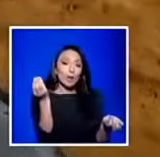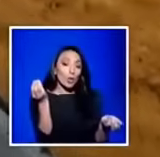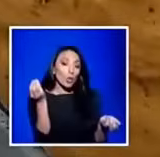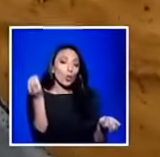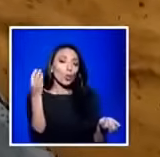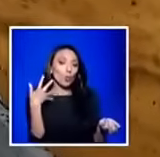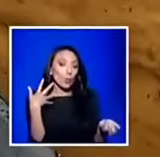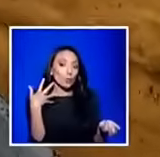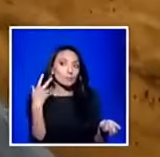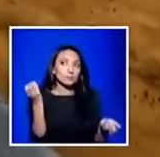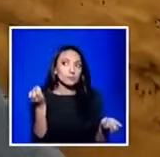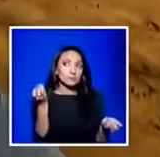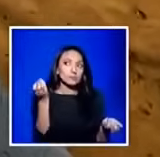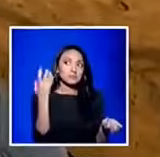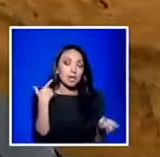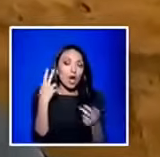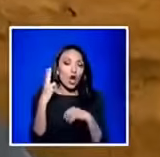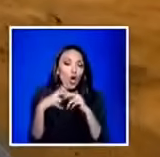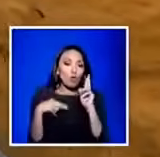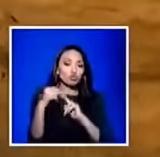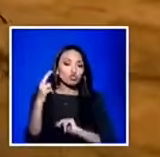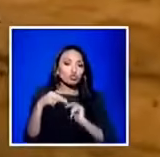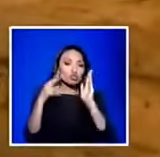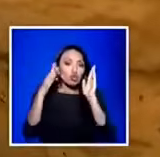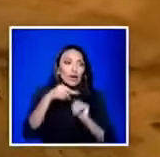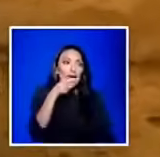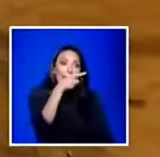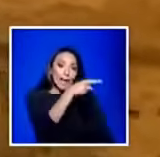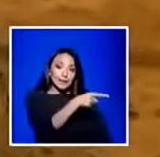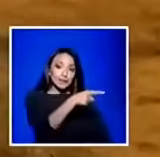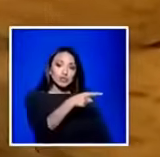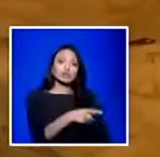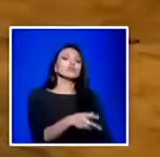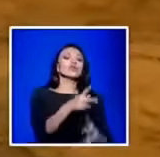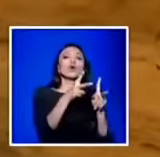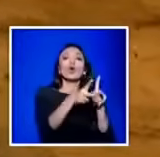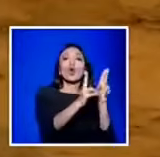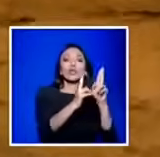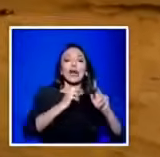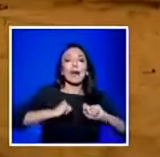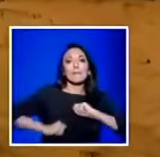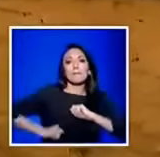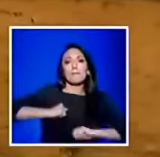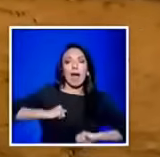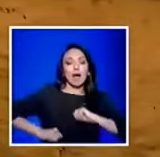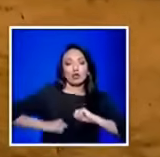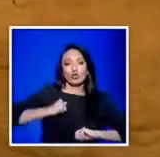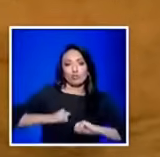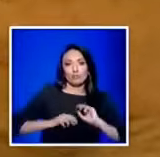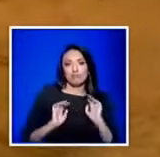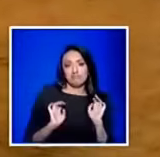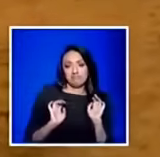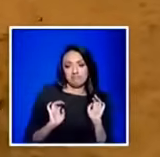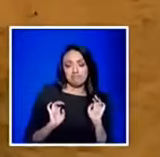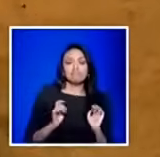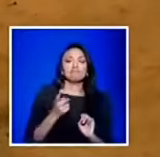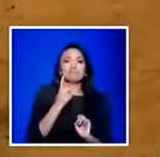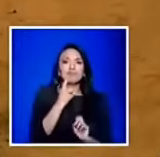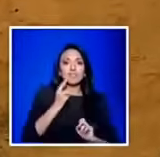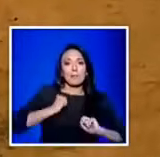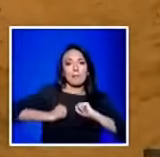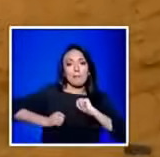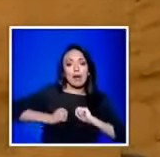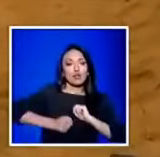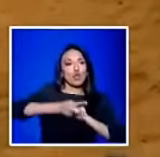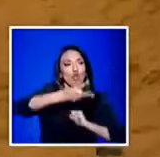versión de la constructora, pues sería ya destruida, retirada en el mes de mayo, así está previsto, y